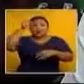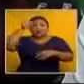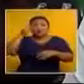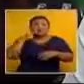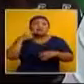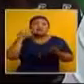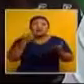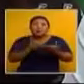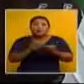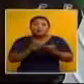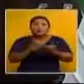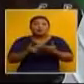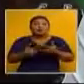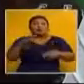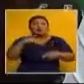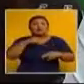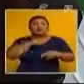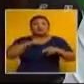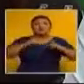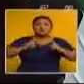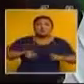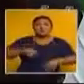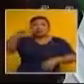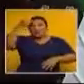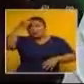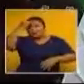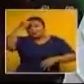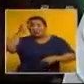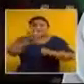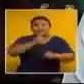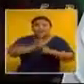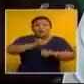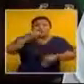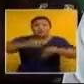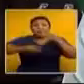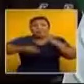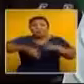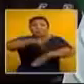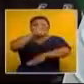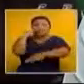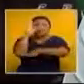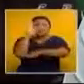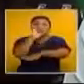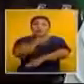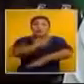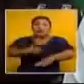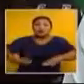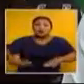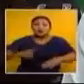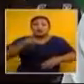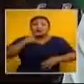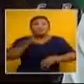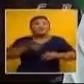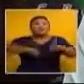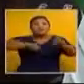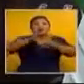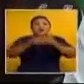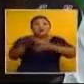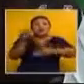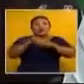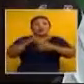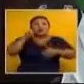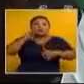concretos sobre nuestros avances en salud, educación, empleo y justicia. Existe un compromiso que el presidente Lenín Moreno firmó el 27 de marzo